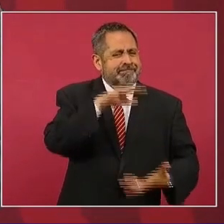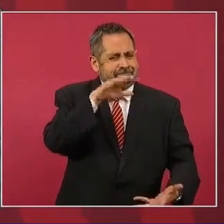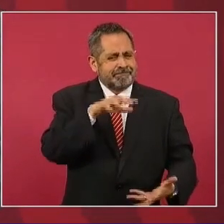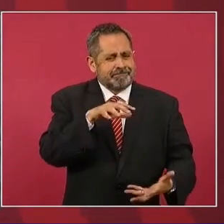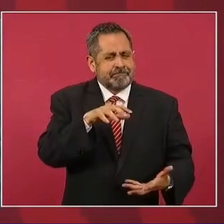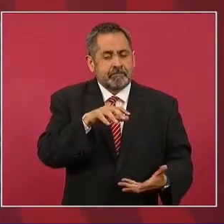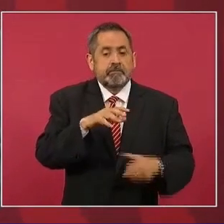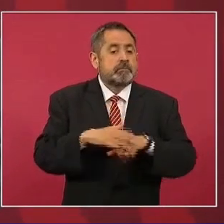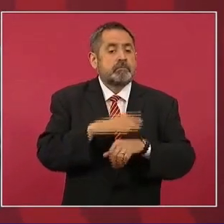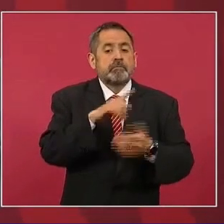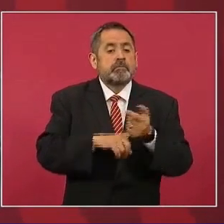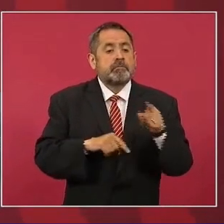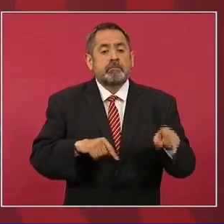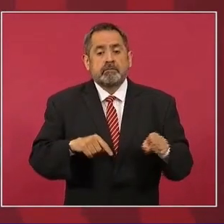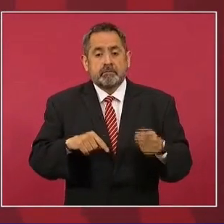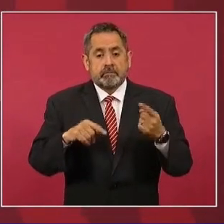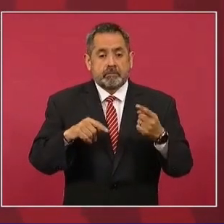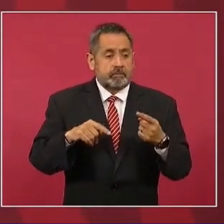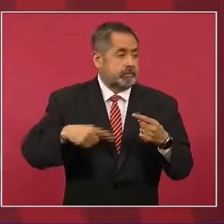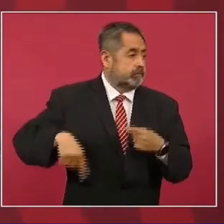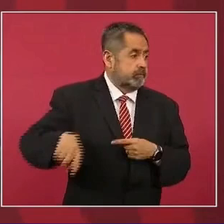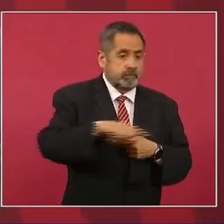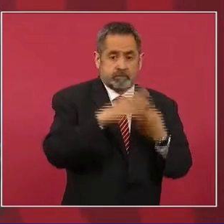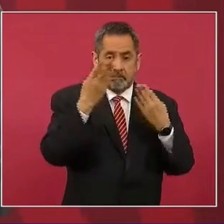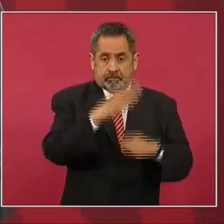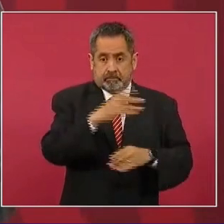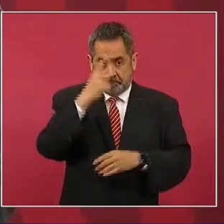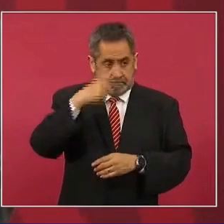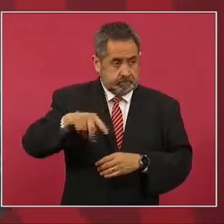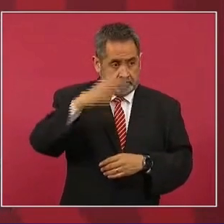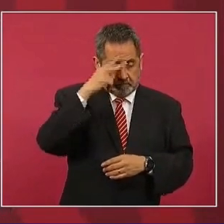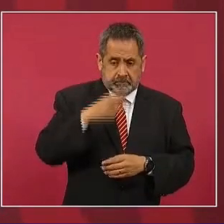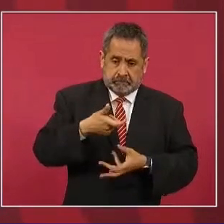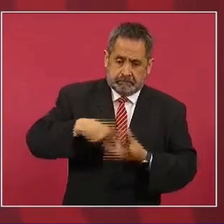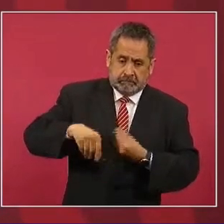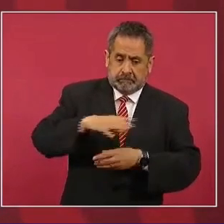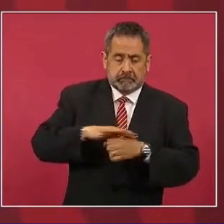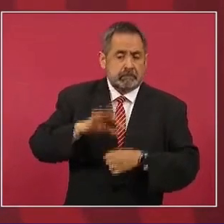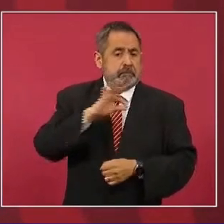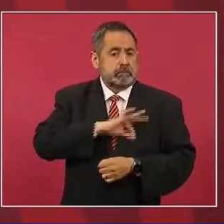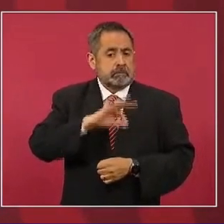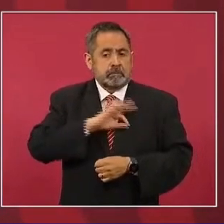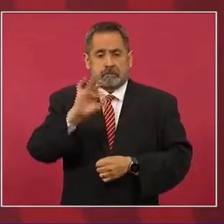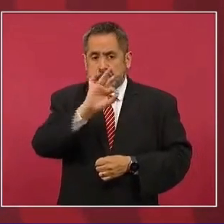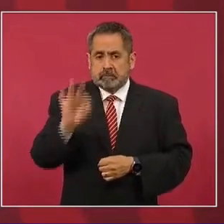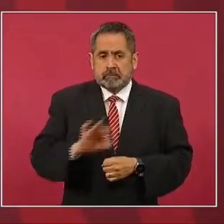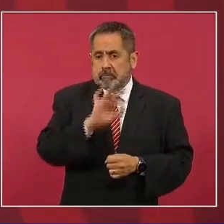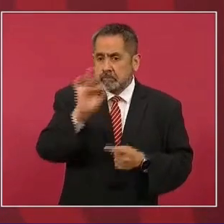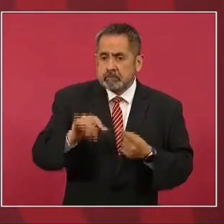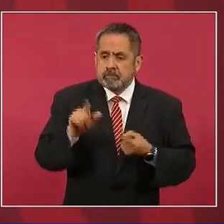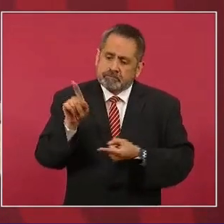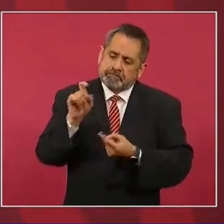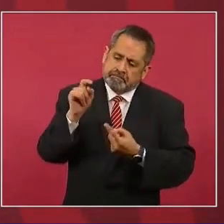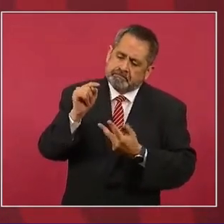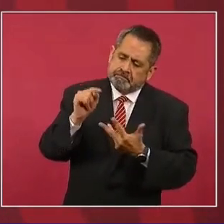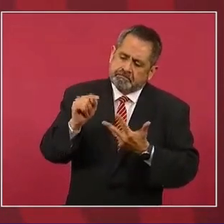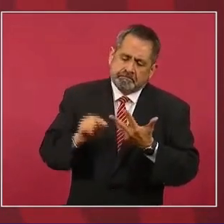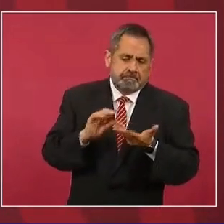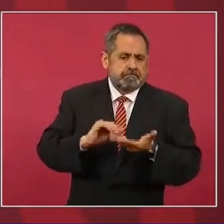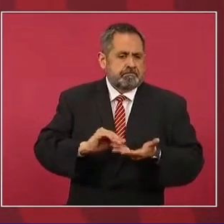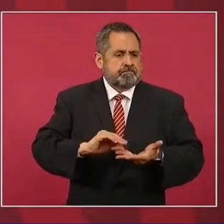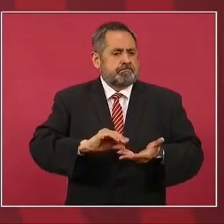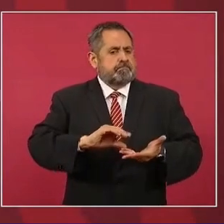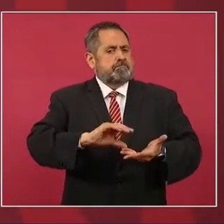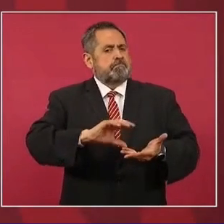porque la banca en México tiene utilidades por intermediación, por costos de intermediación,